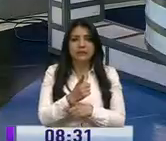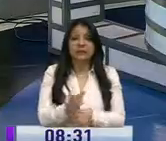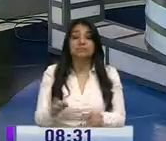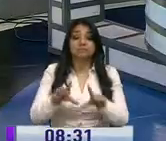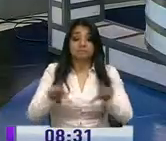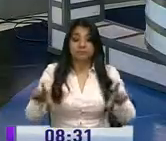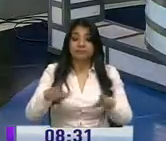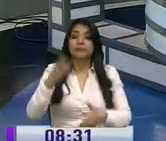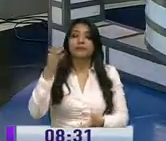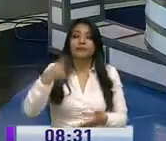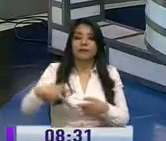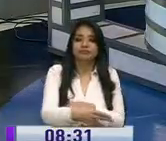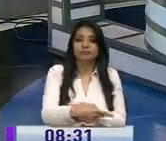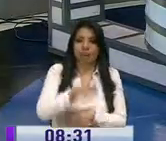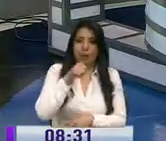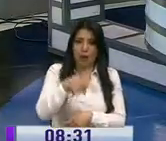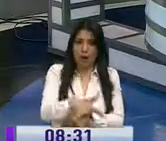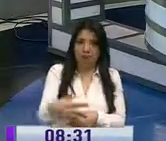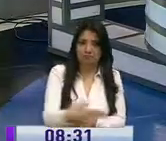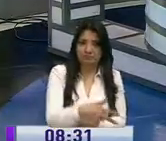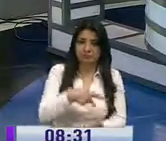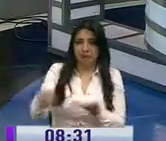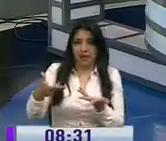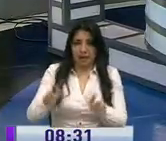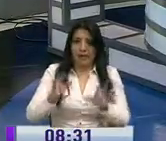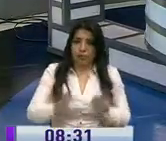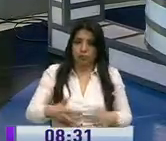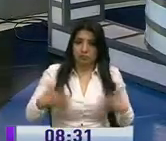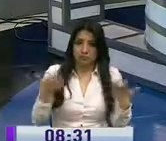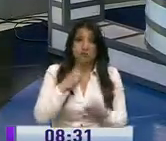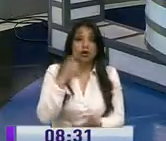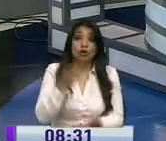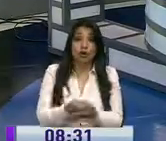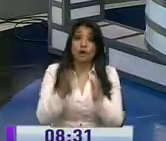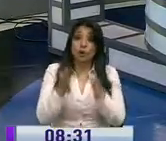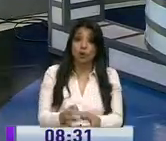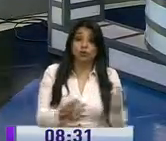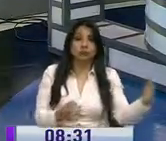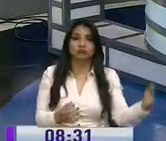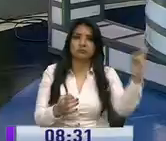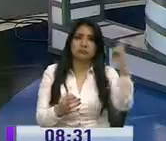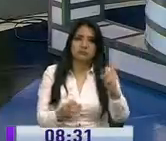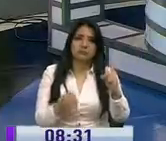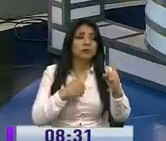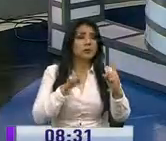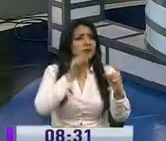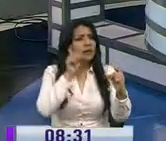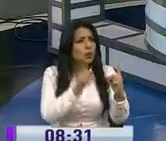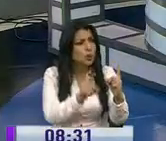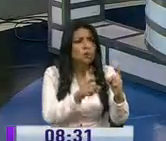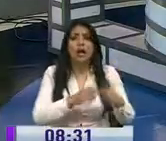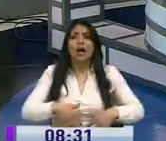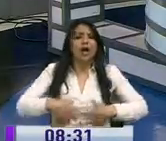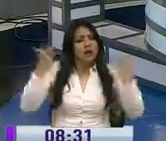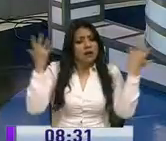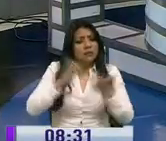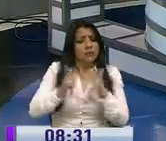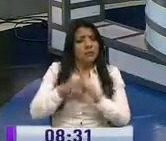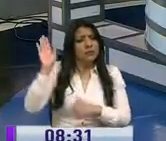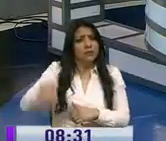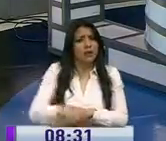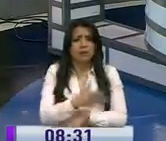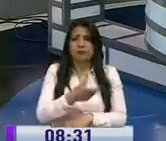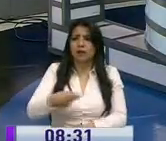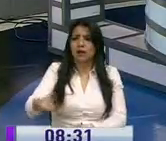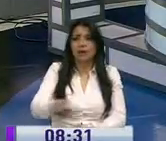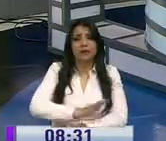le suspendieron el agua porque no había pagado. Yo estaba comprando y llega el señor, pero señor, me acabo de suspender. Ah, no es mi problema, yo